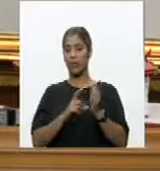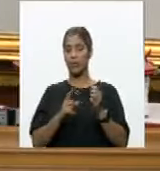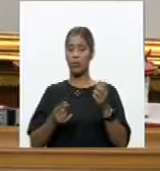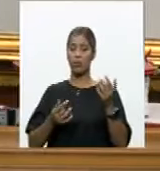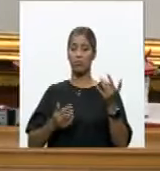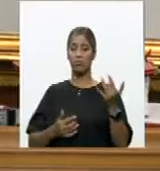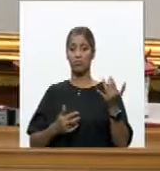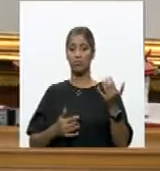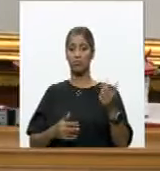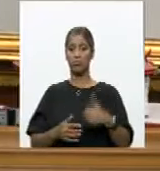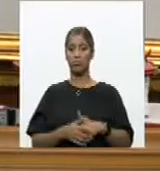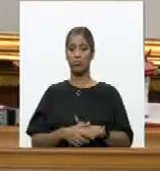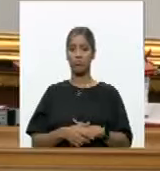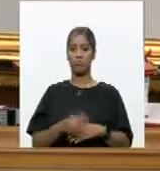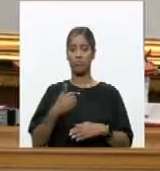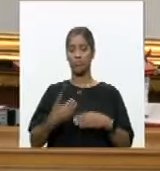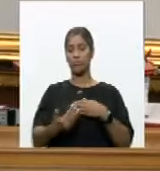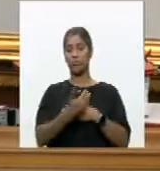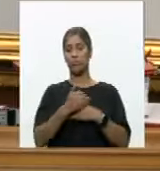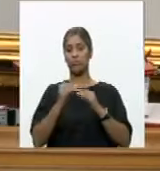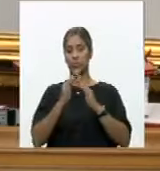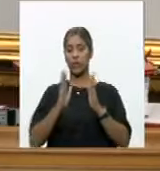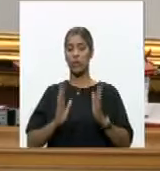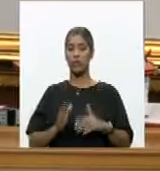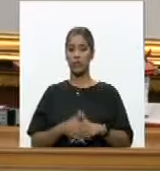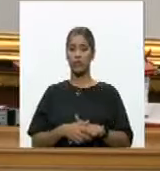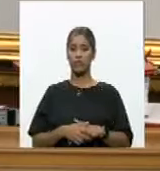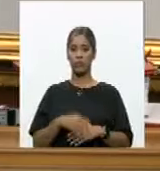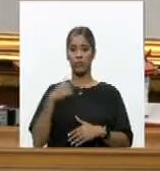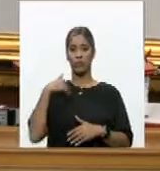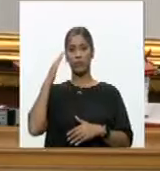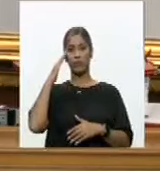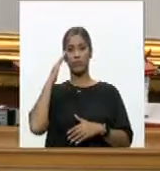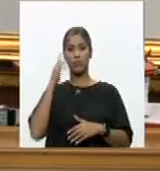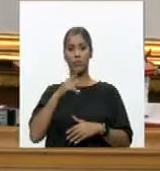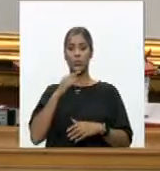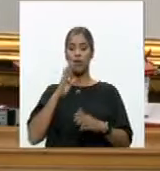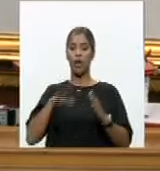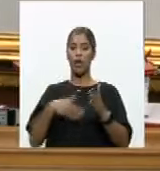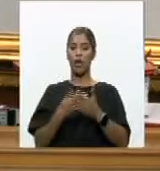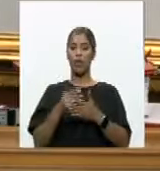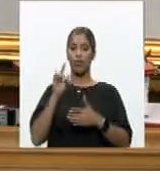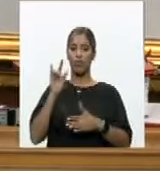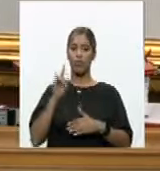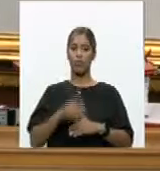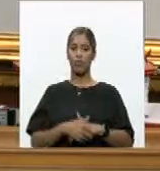4 a mi casa, ya sabíamos que la cosa era hasta el lunes